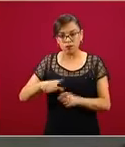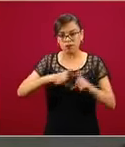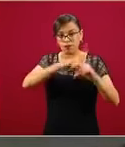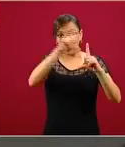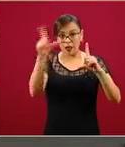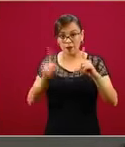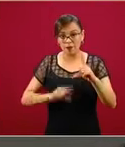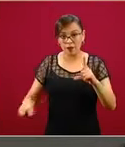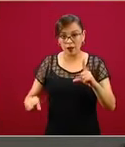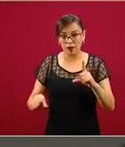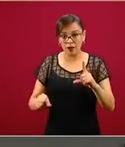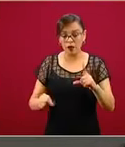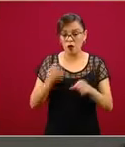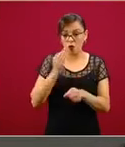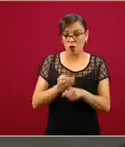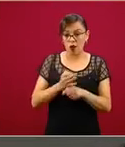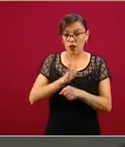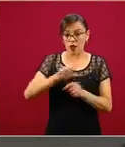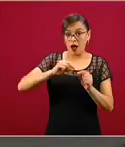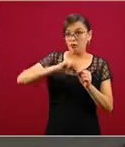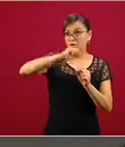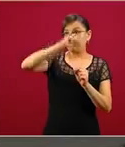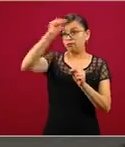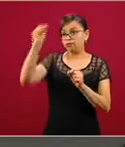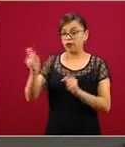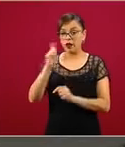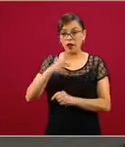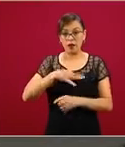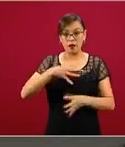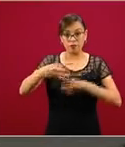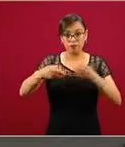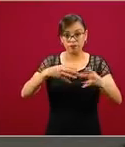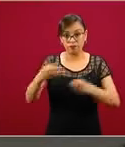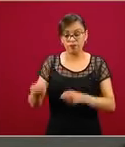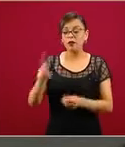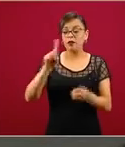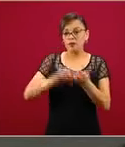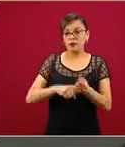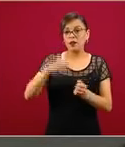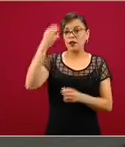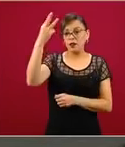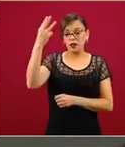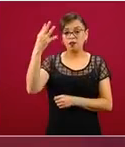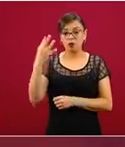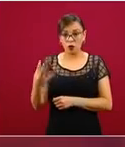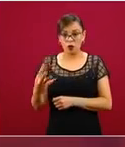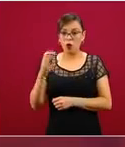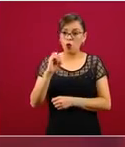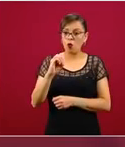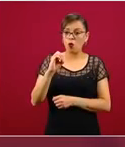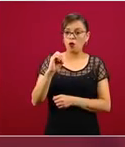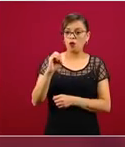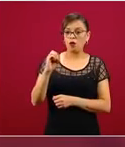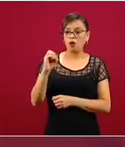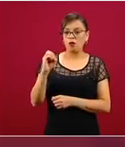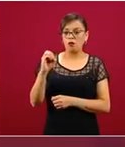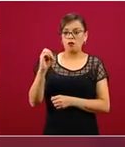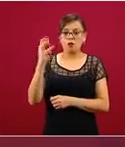es 3/4 partes menor que la que hubiéramos tenido, o es la 1/4 parte de la que hubiéramos